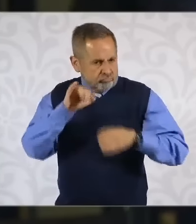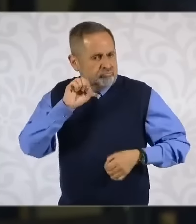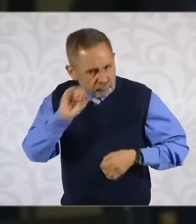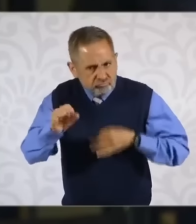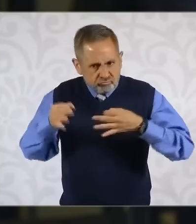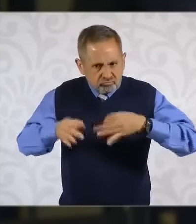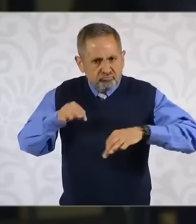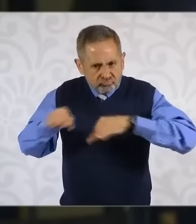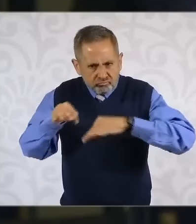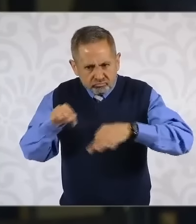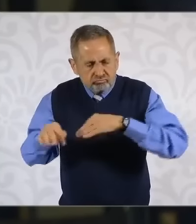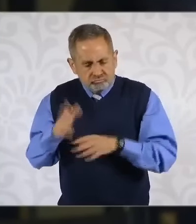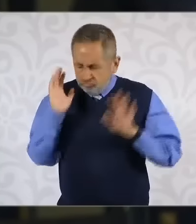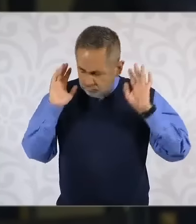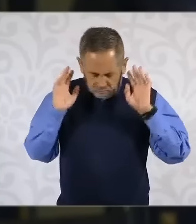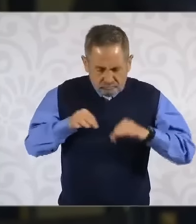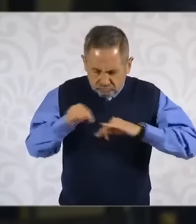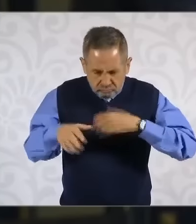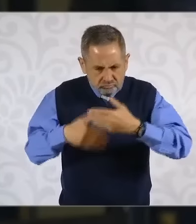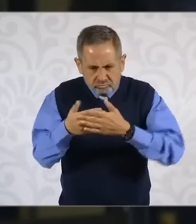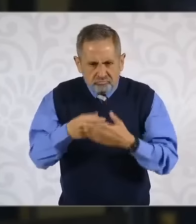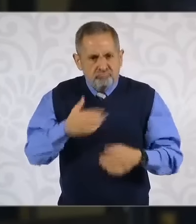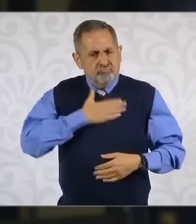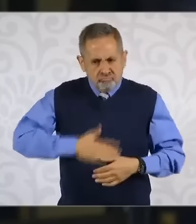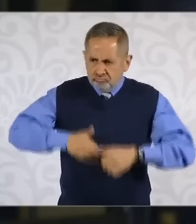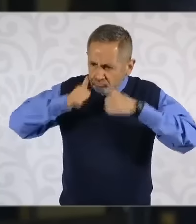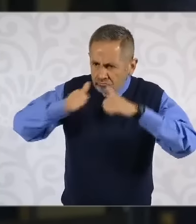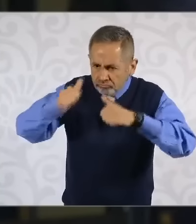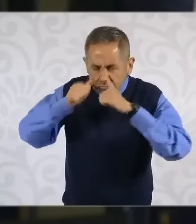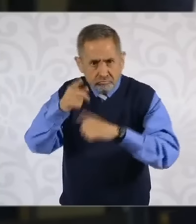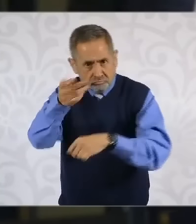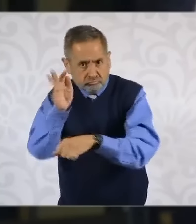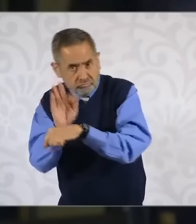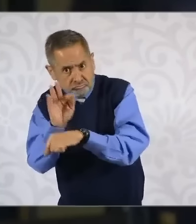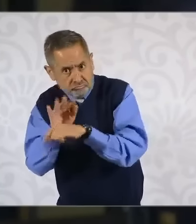que no han dejado dar justicia a la ciudadanía.